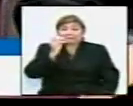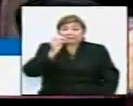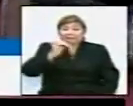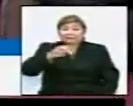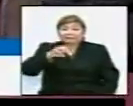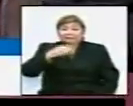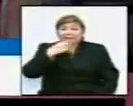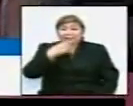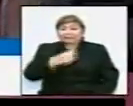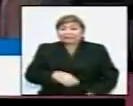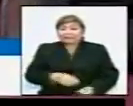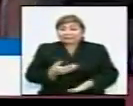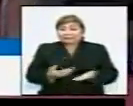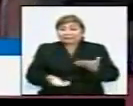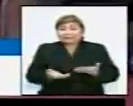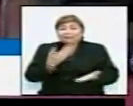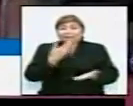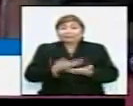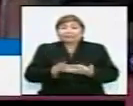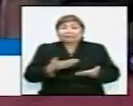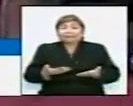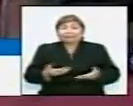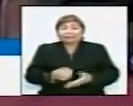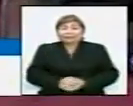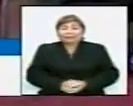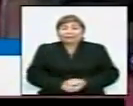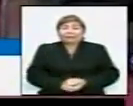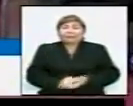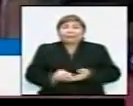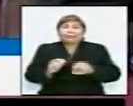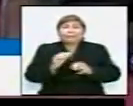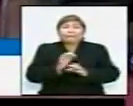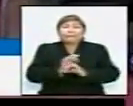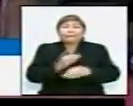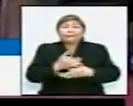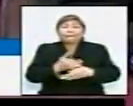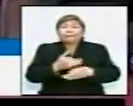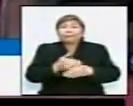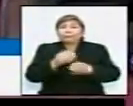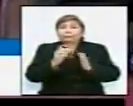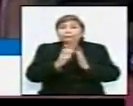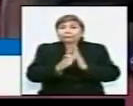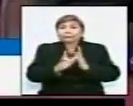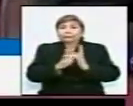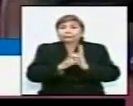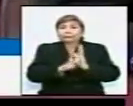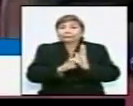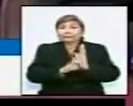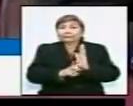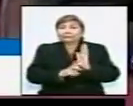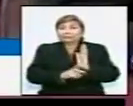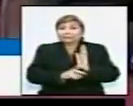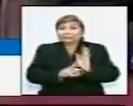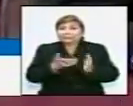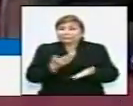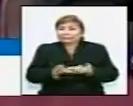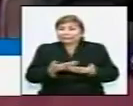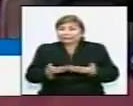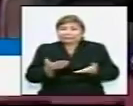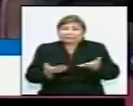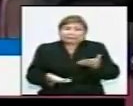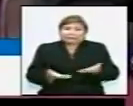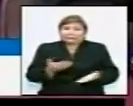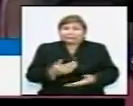a mí que eso debe ser materia de una fórmula legislativa, ¿no? E incluso, de